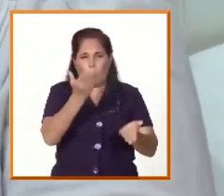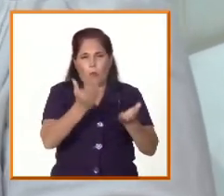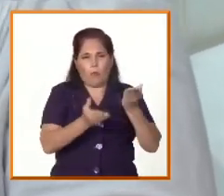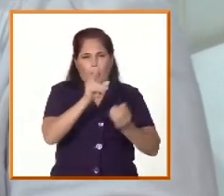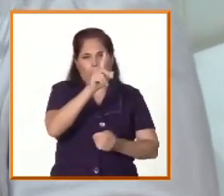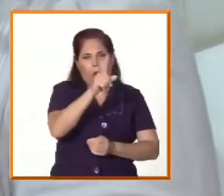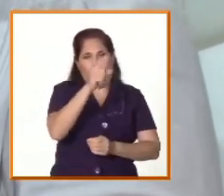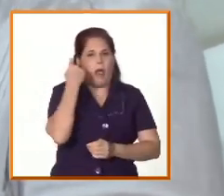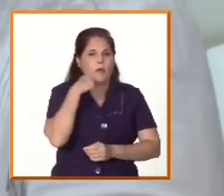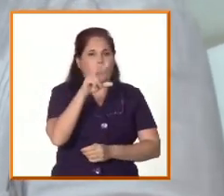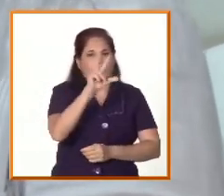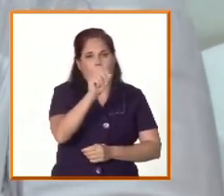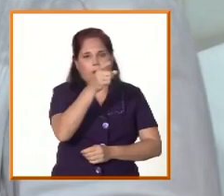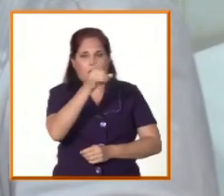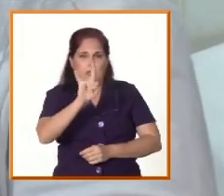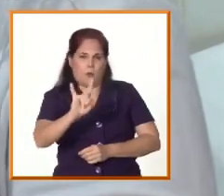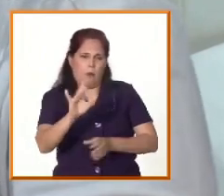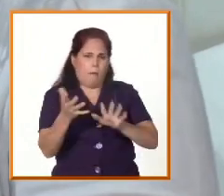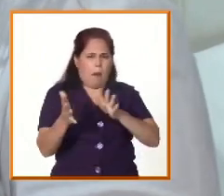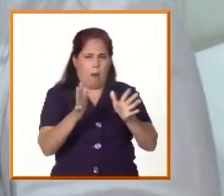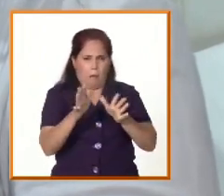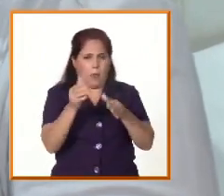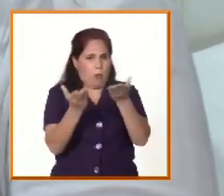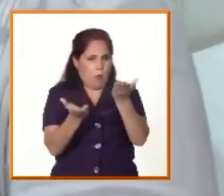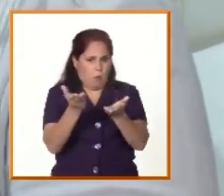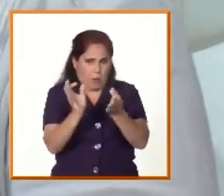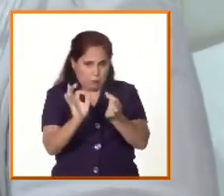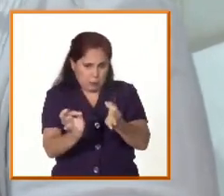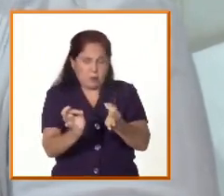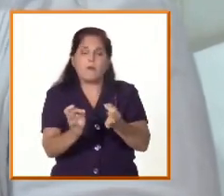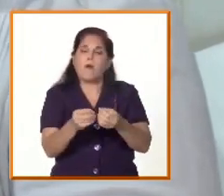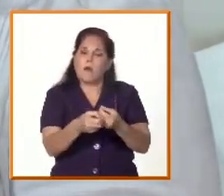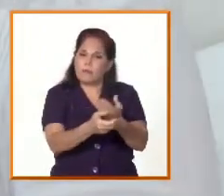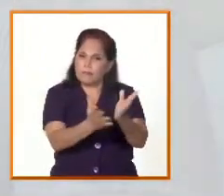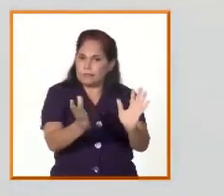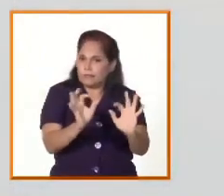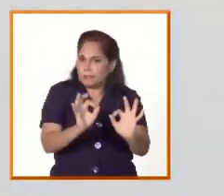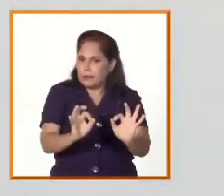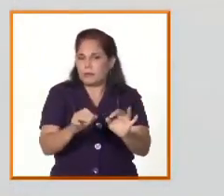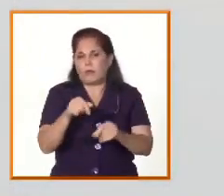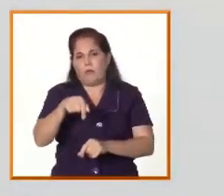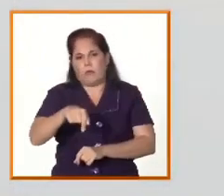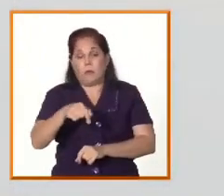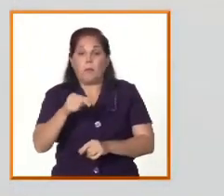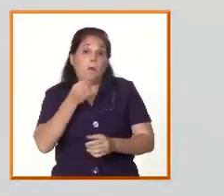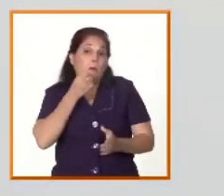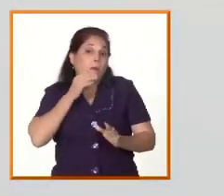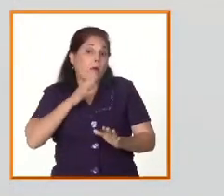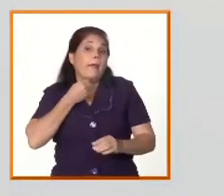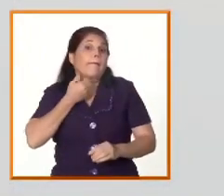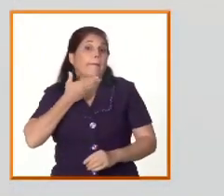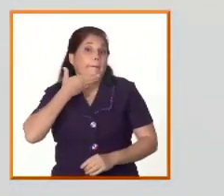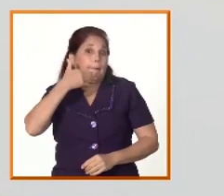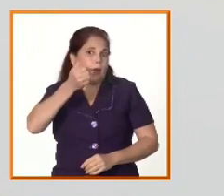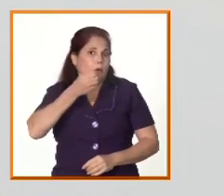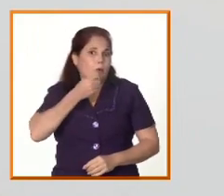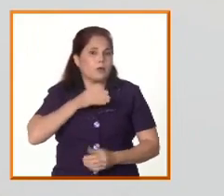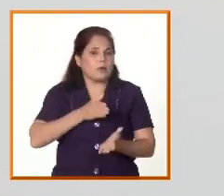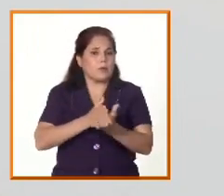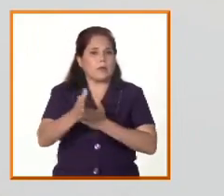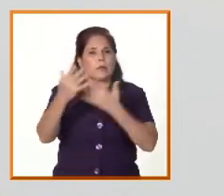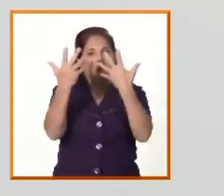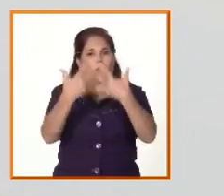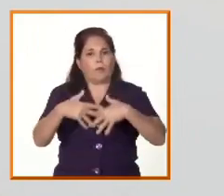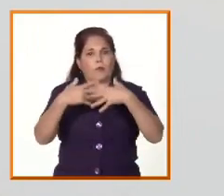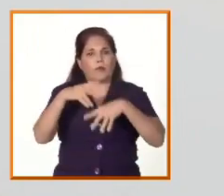cada error que eran las cifras que nosotros más entregábamos similarmente esto ha dado la posibilidad de mantener la producción